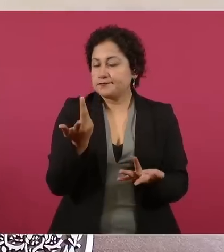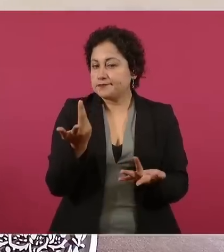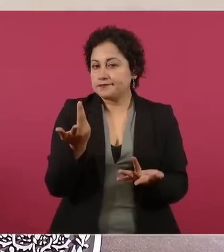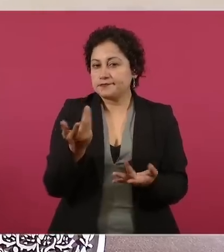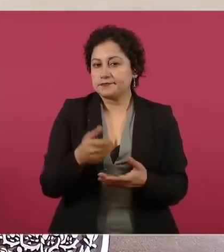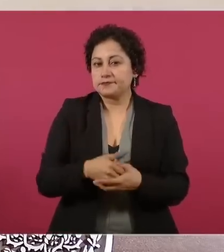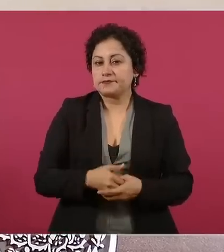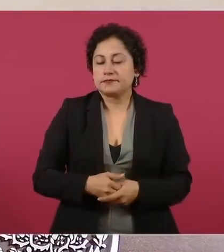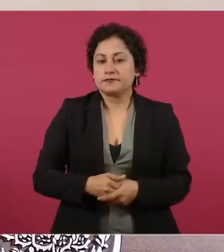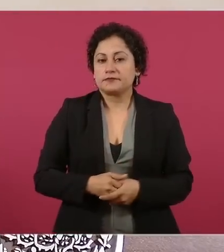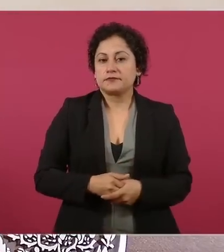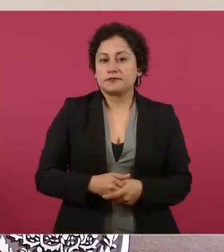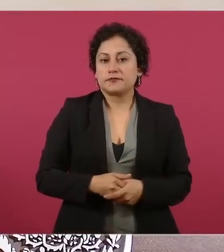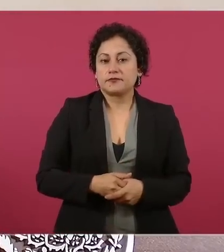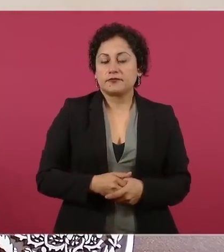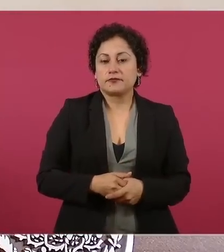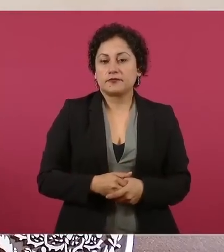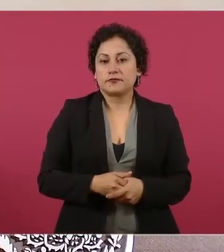una